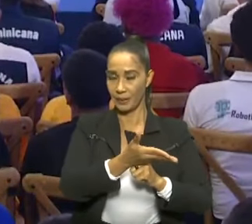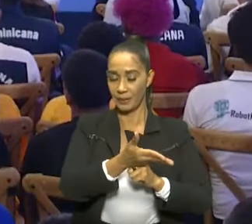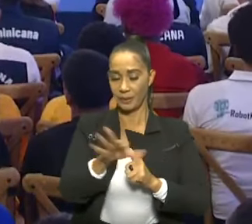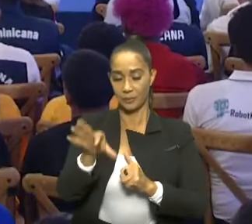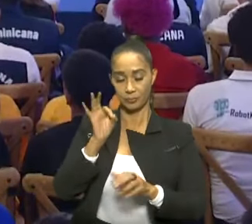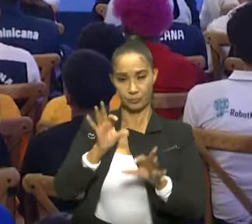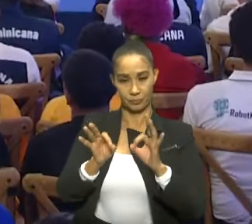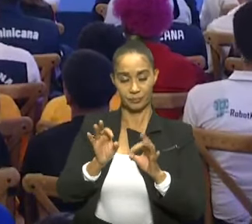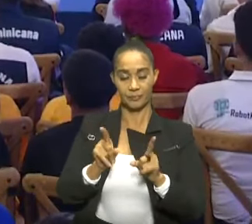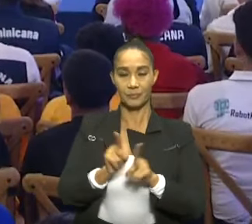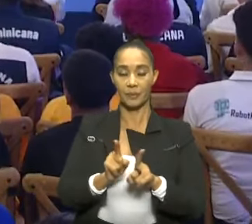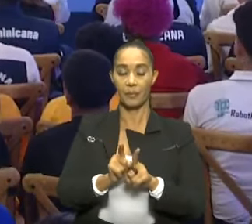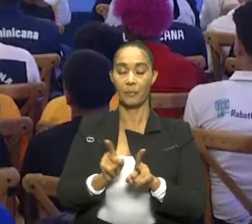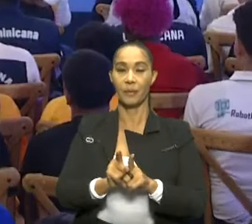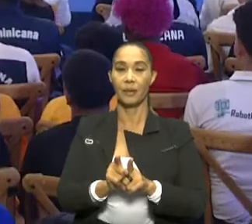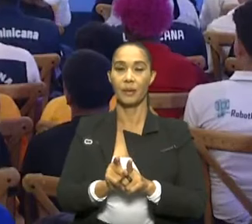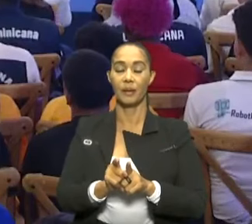hemos